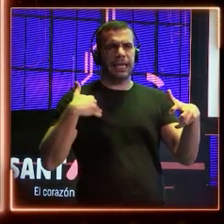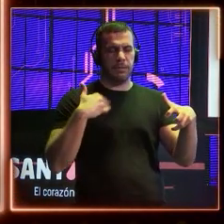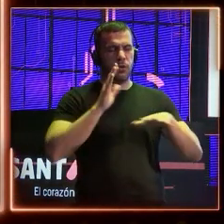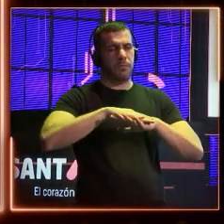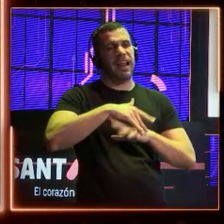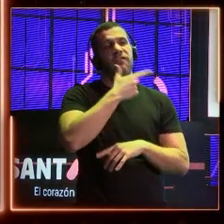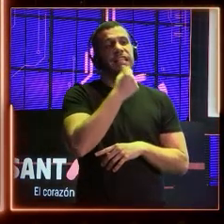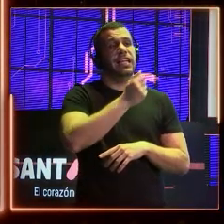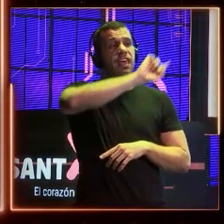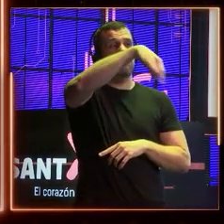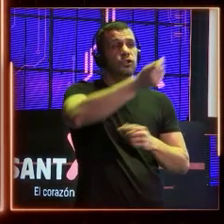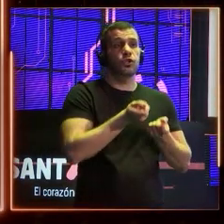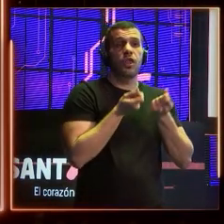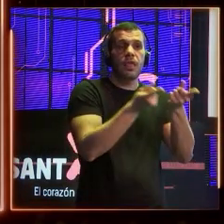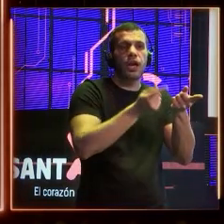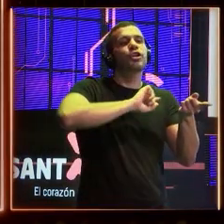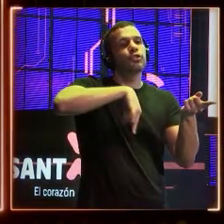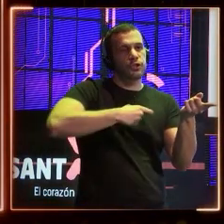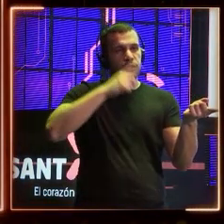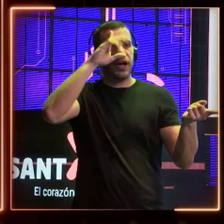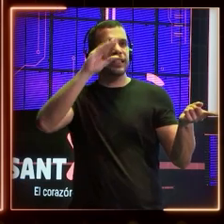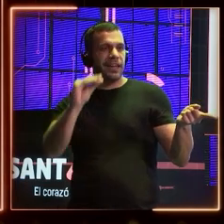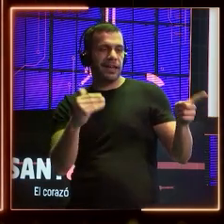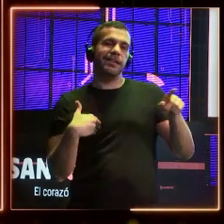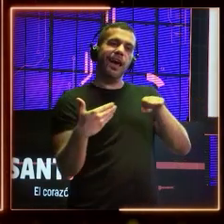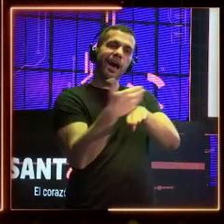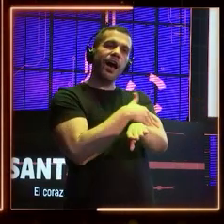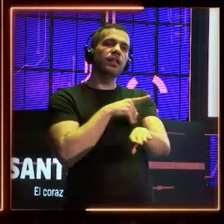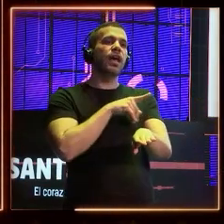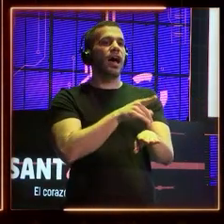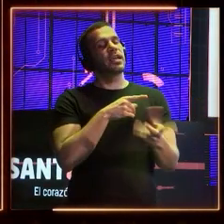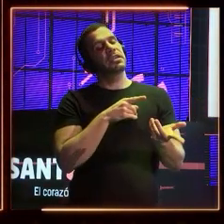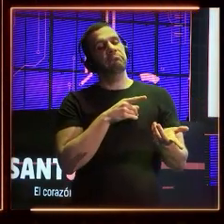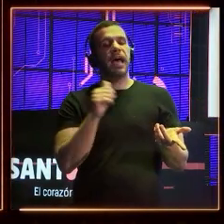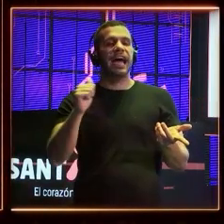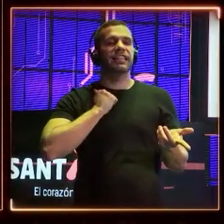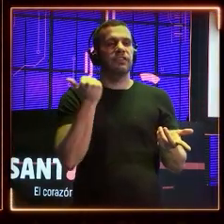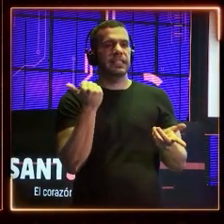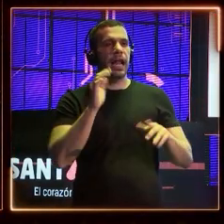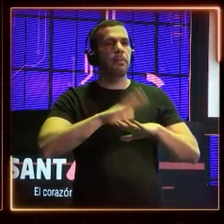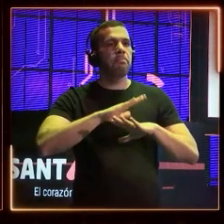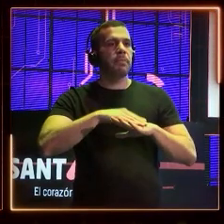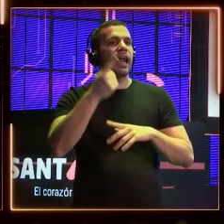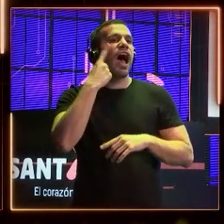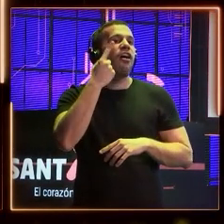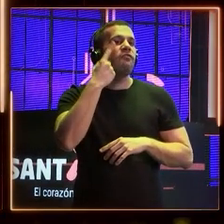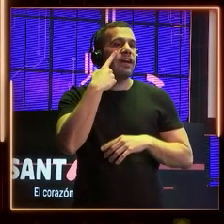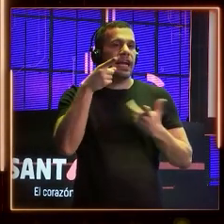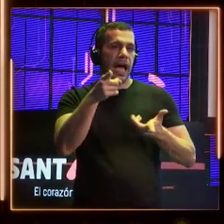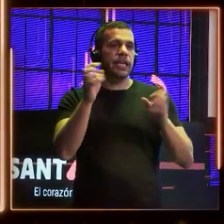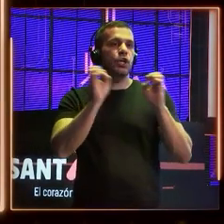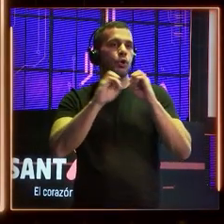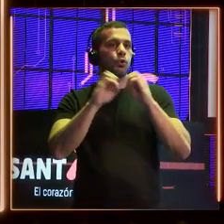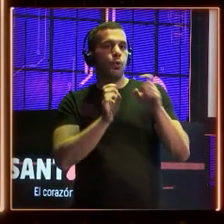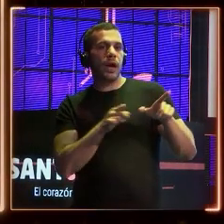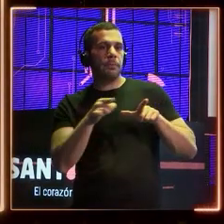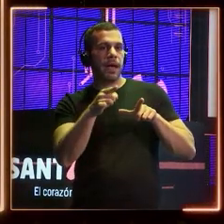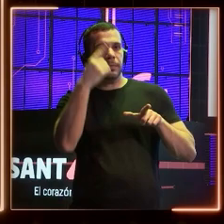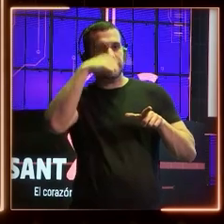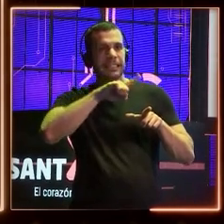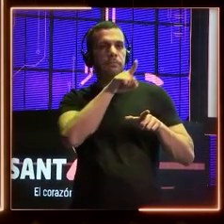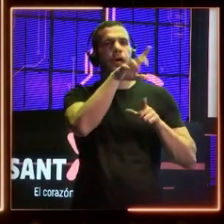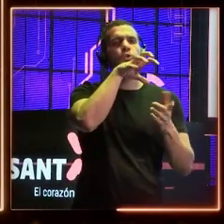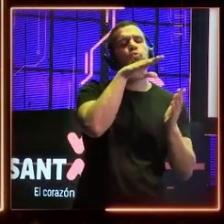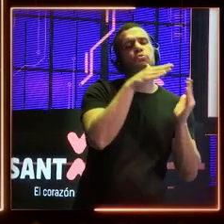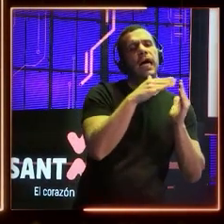vosotros hayamos tenido que meter Inteligencia artificial para que Google Maps sepa dónde es tu trabajo dónde es tu casa Cuál es la mejor forma de desplazarte